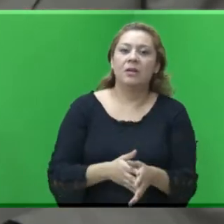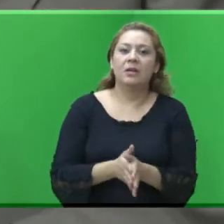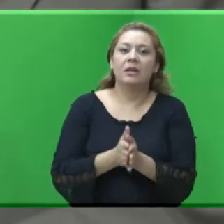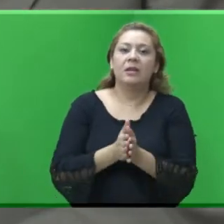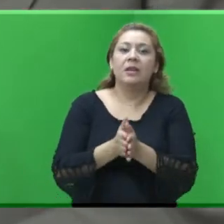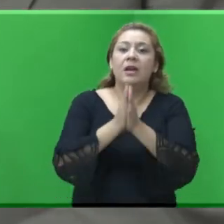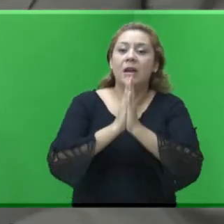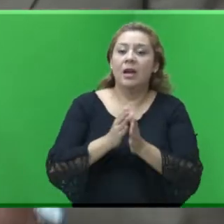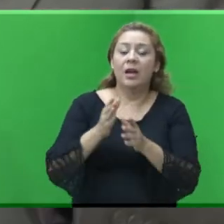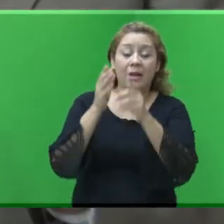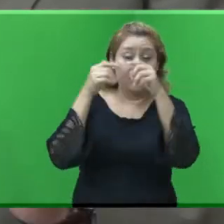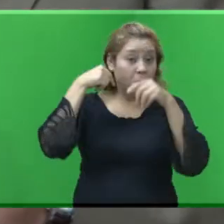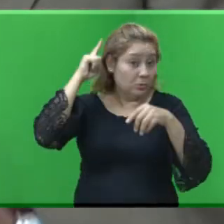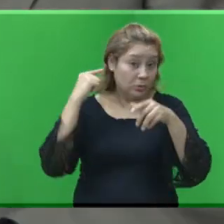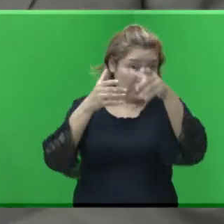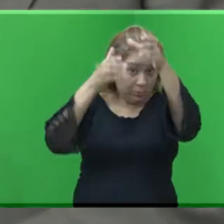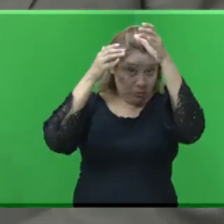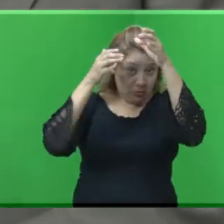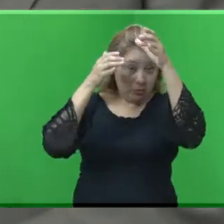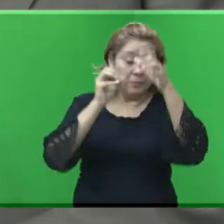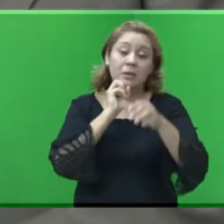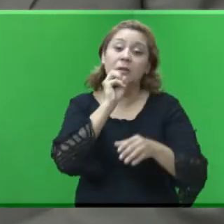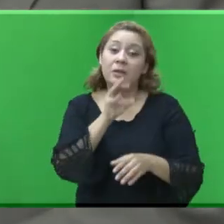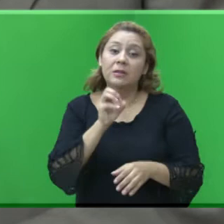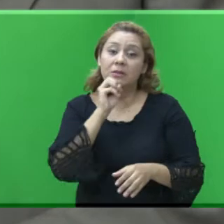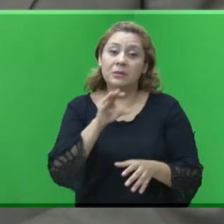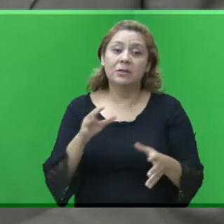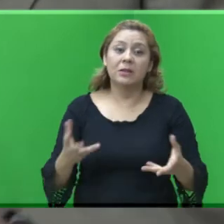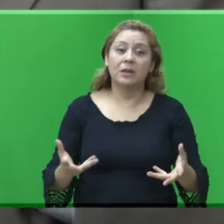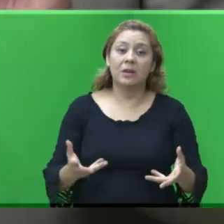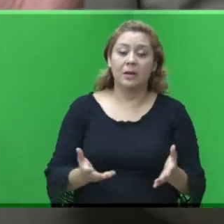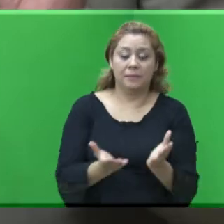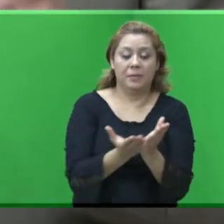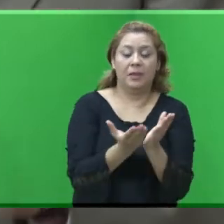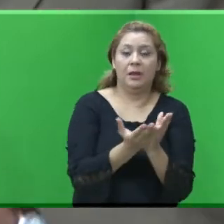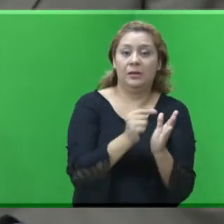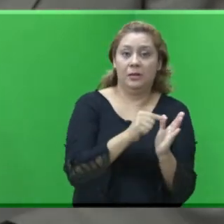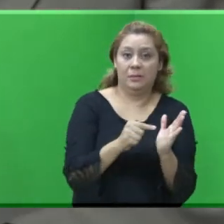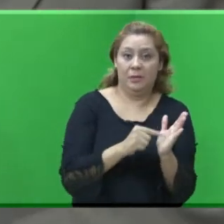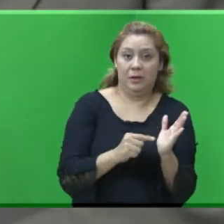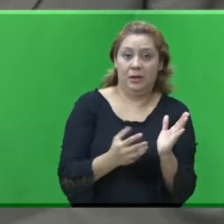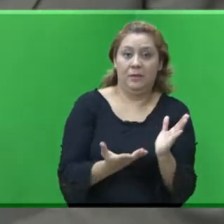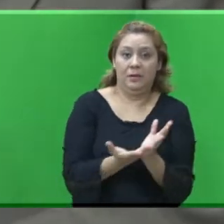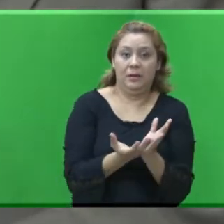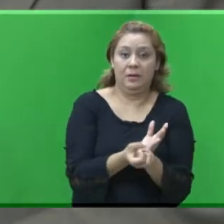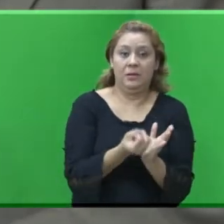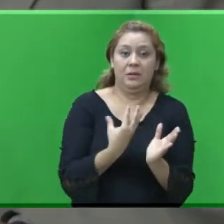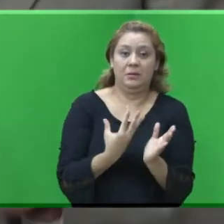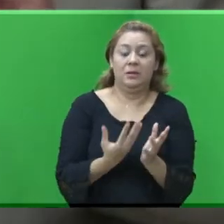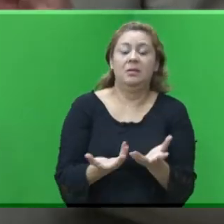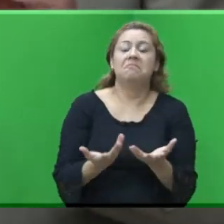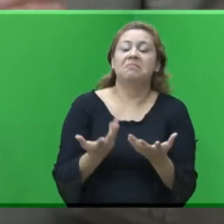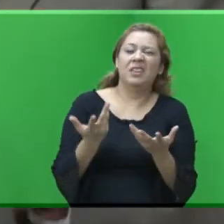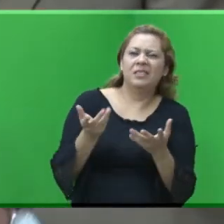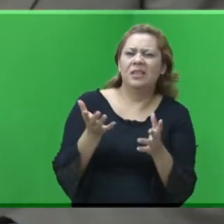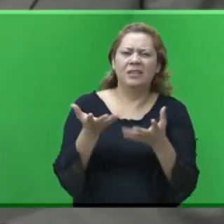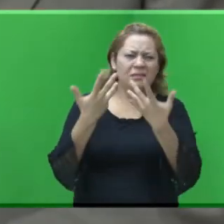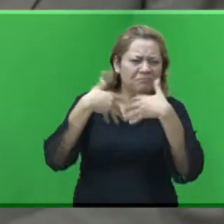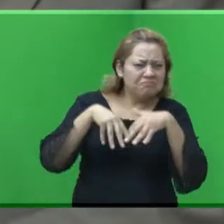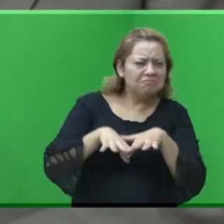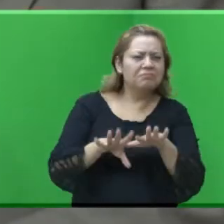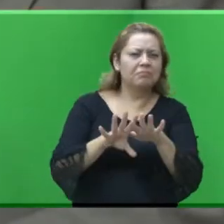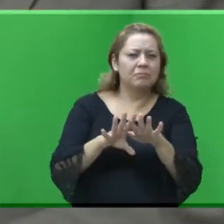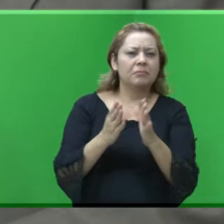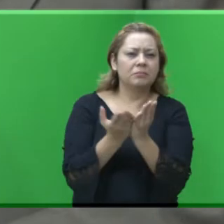vez a través de los profetas. Y le refiero una escritura muy